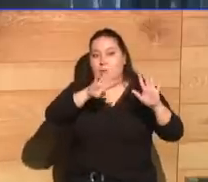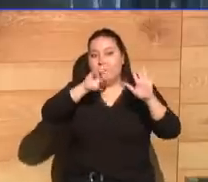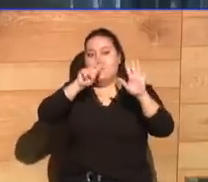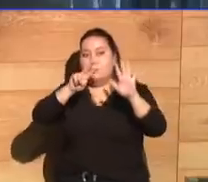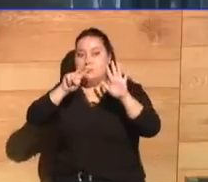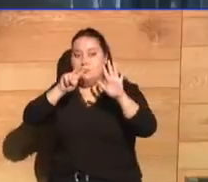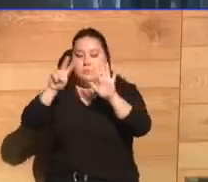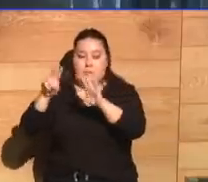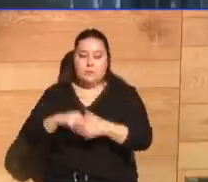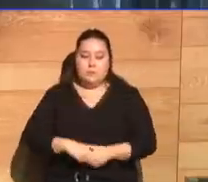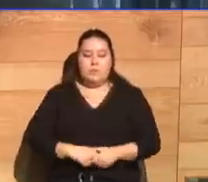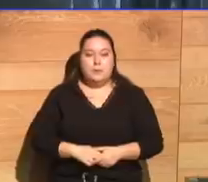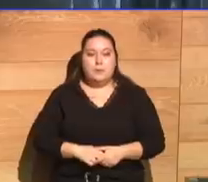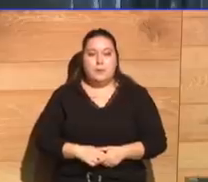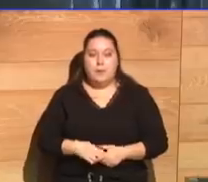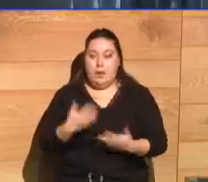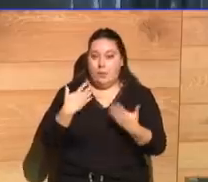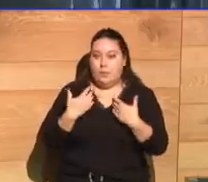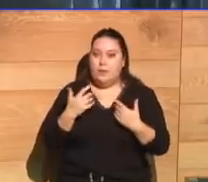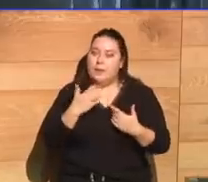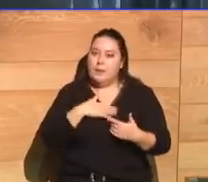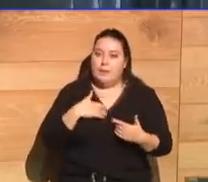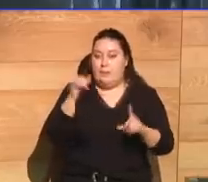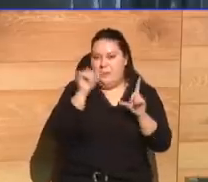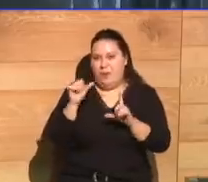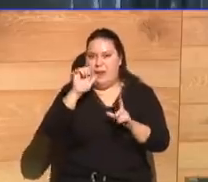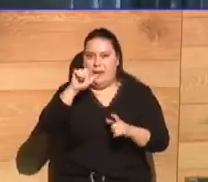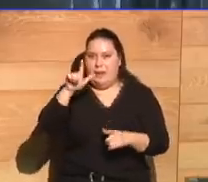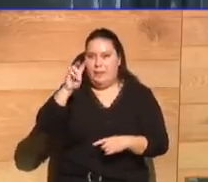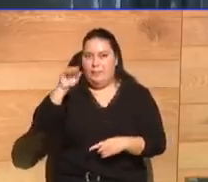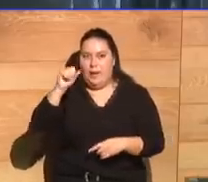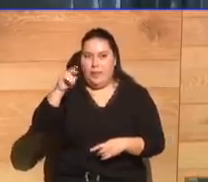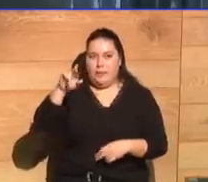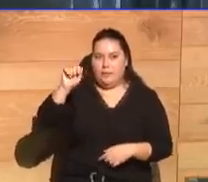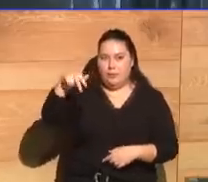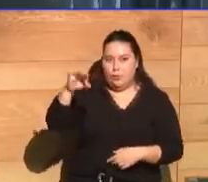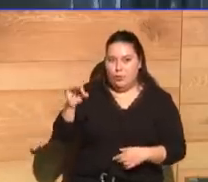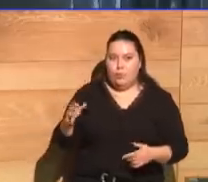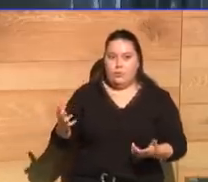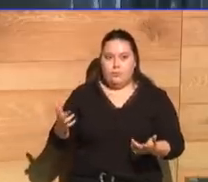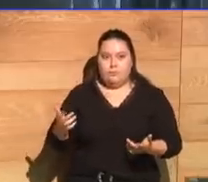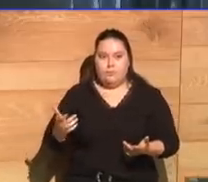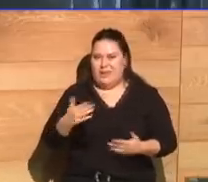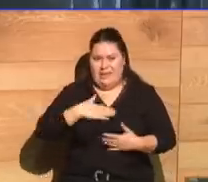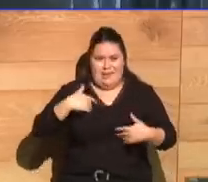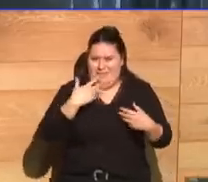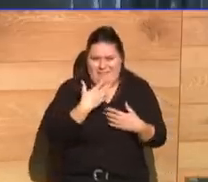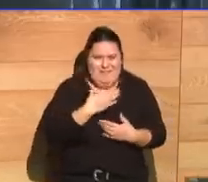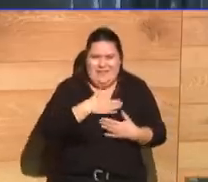cuando está teniendo esta conversación, venía de hacer El Padrino, venía de hacer El Último Tango en París. Era Dios. Podía hacer lo que